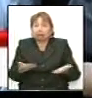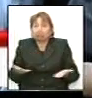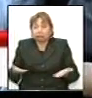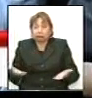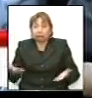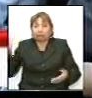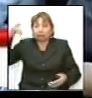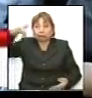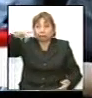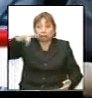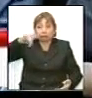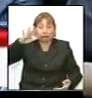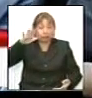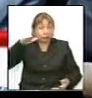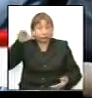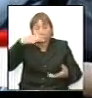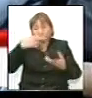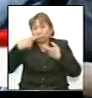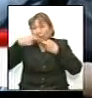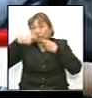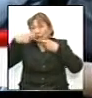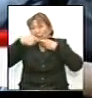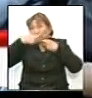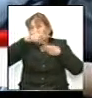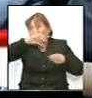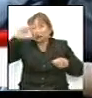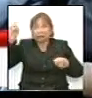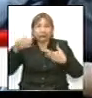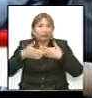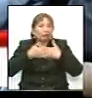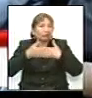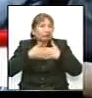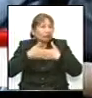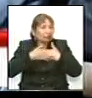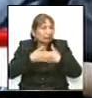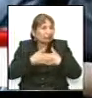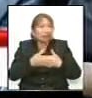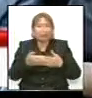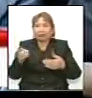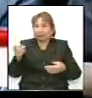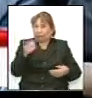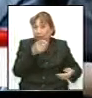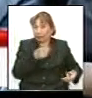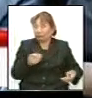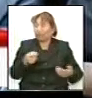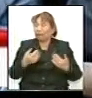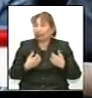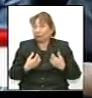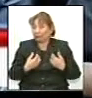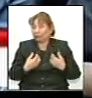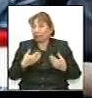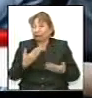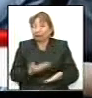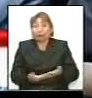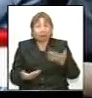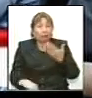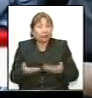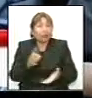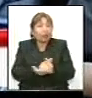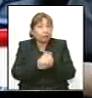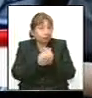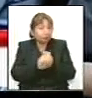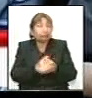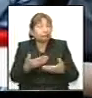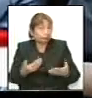aéreas pero muy cercanos a ellos este también 11 digamos se llevan con paneles